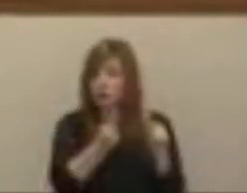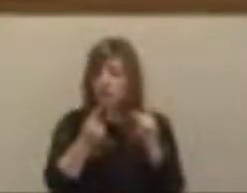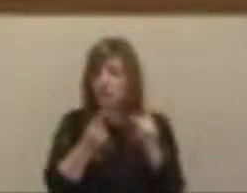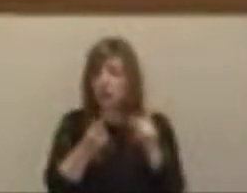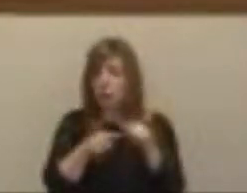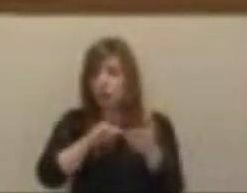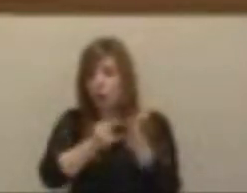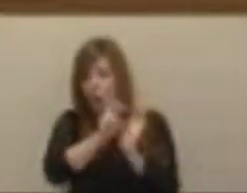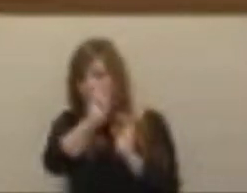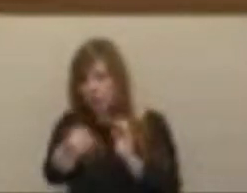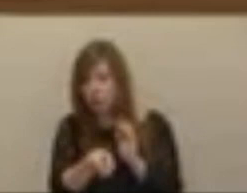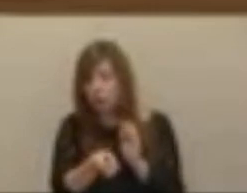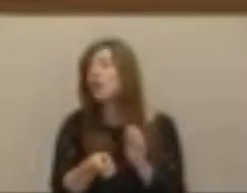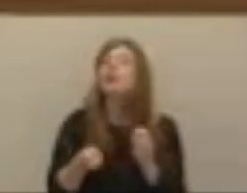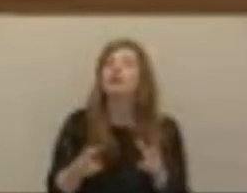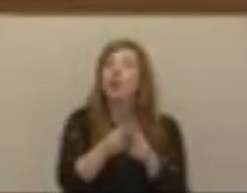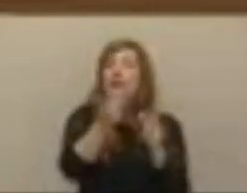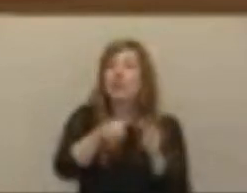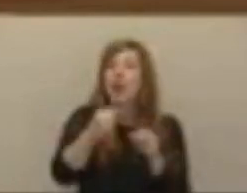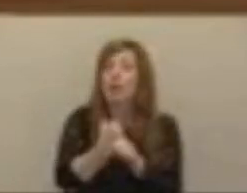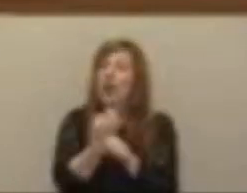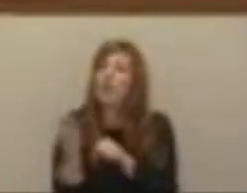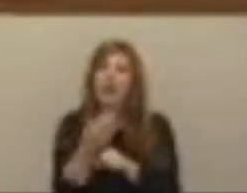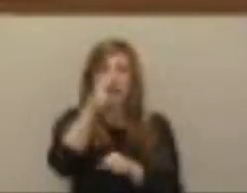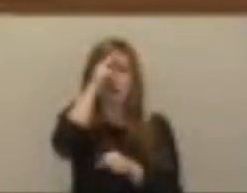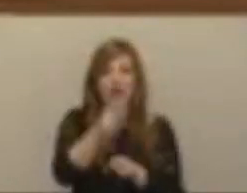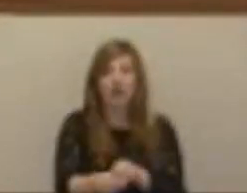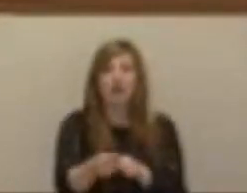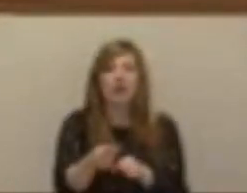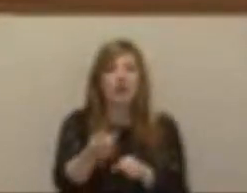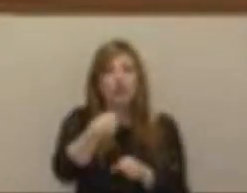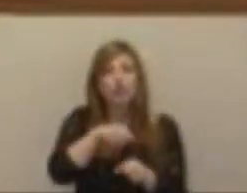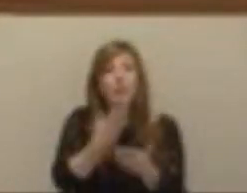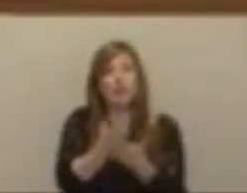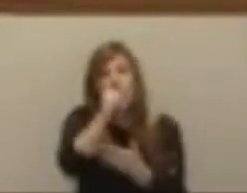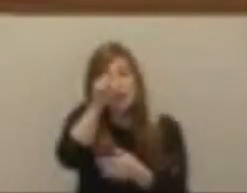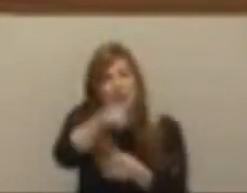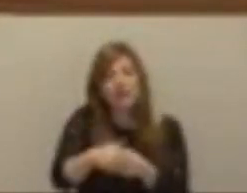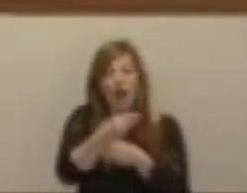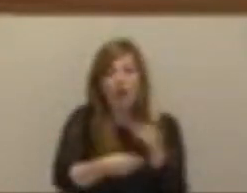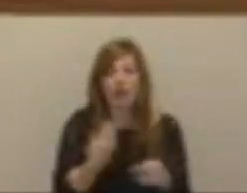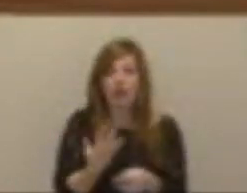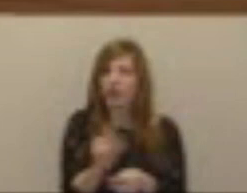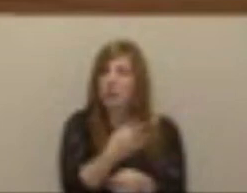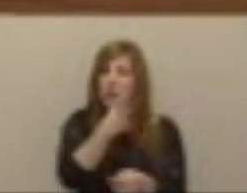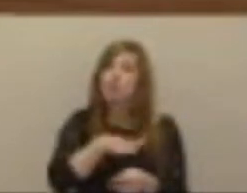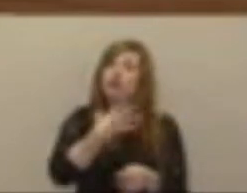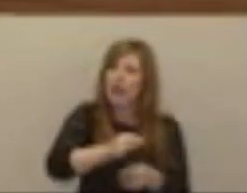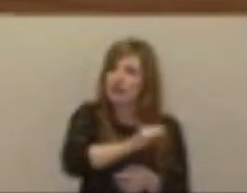que son contraprestaciones sociales y laborales que habría que respetar. Lo que pedimos es que lo haga este año porque además hay capacidad, hay